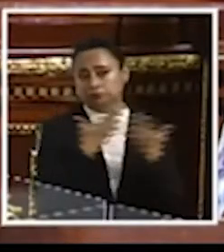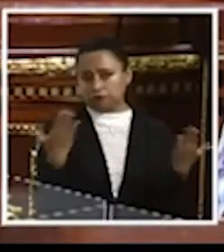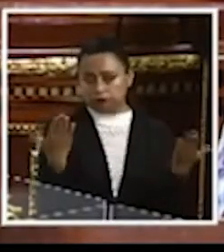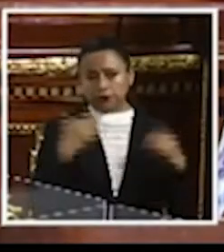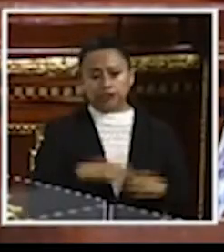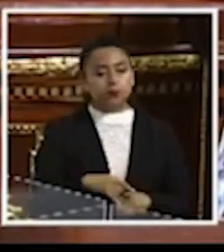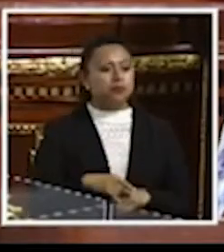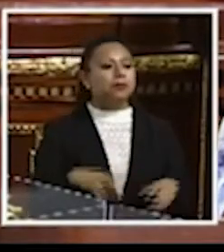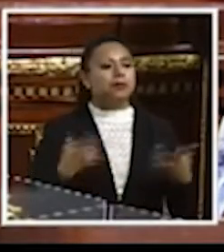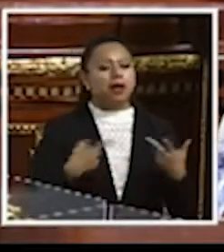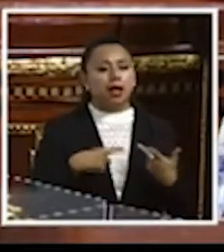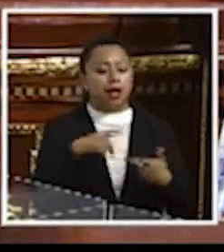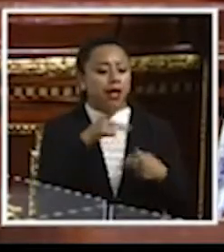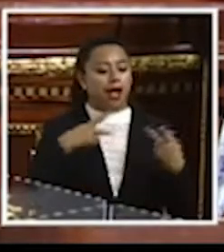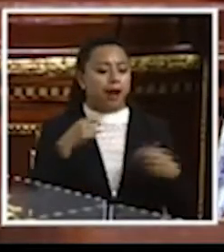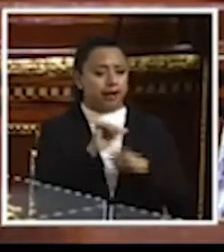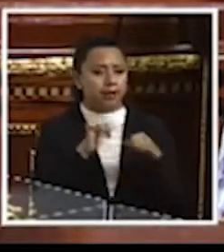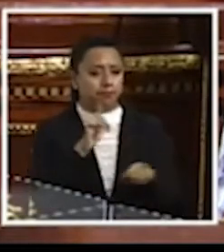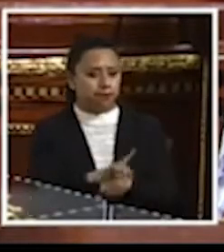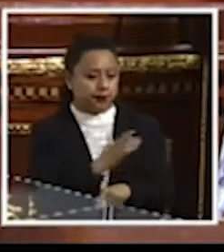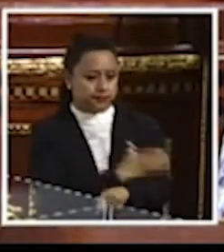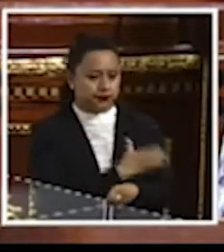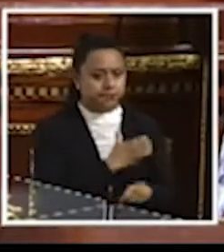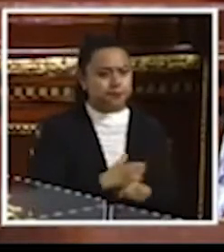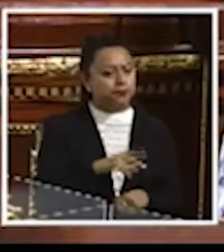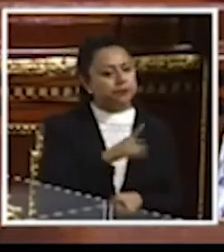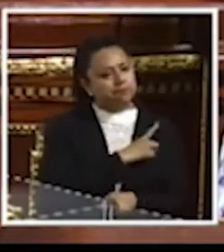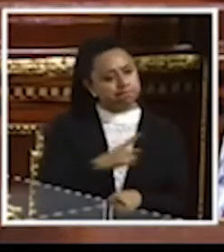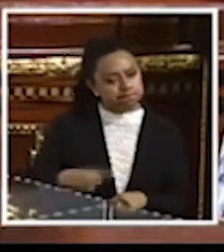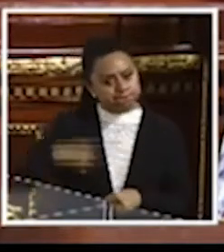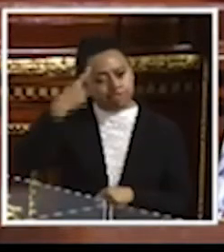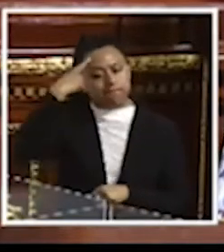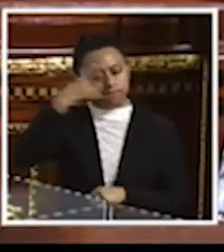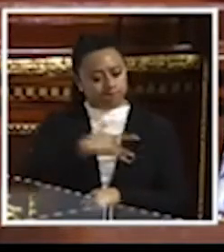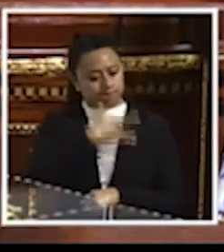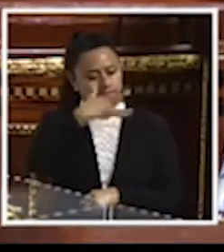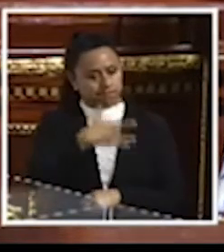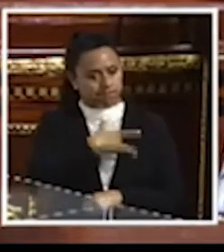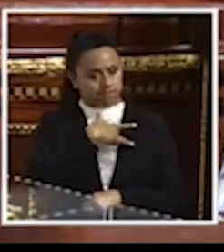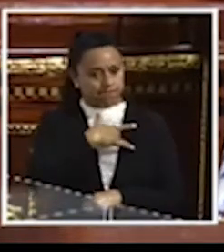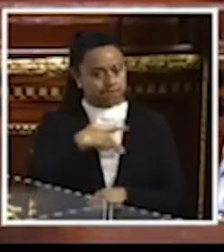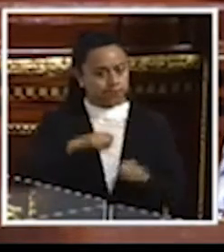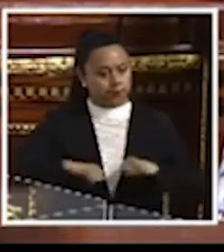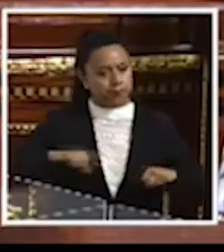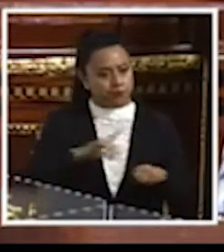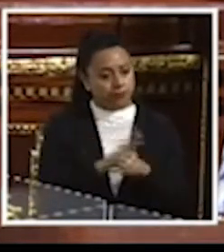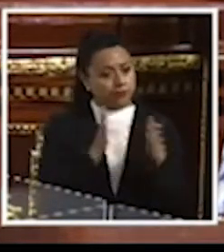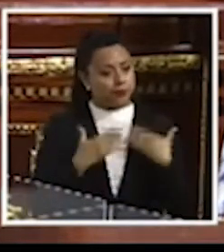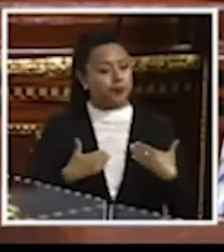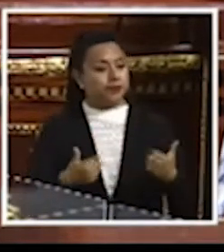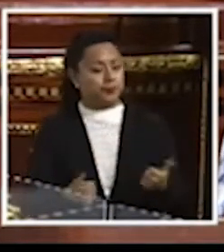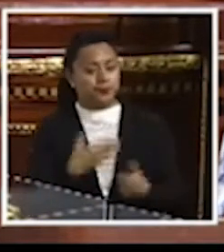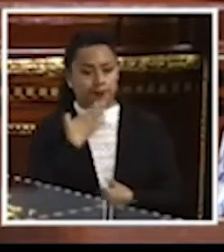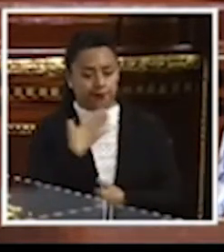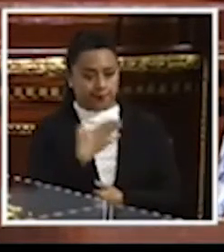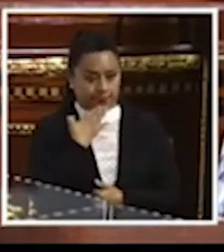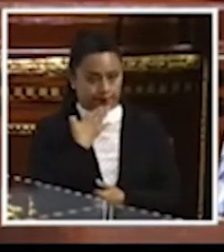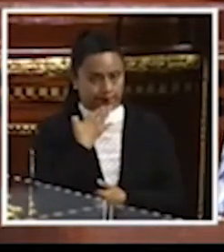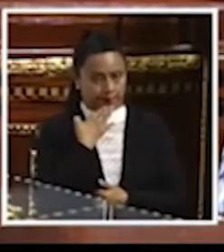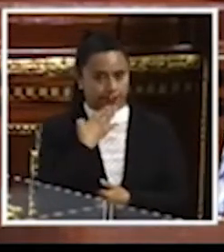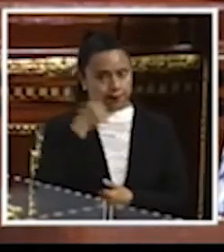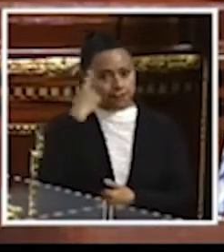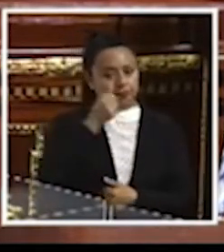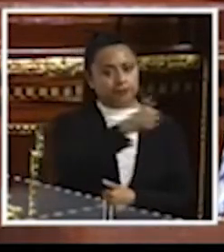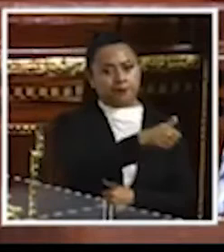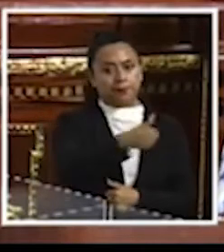los animales de compañía debe ser una forma de conciencia social, un entendimiento de las condiciones de